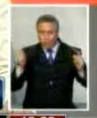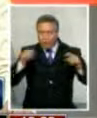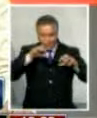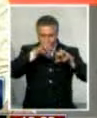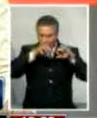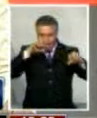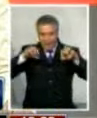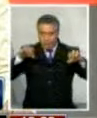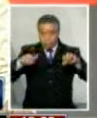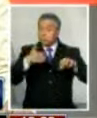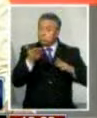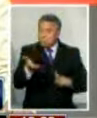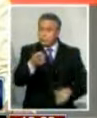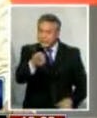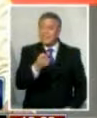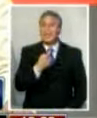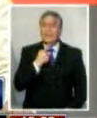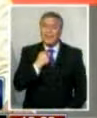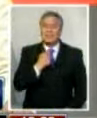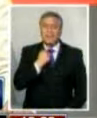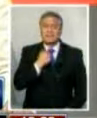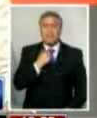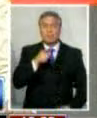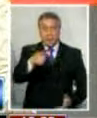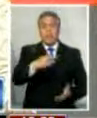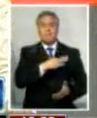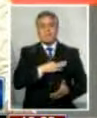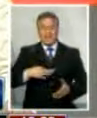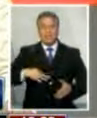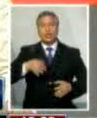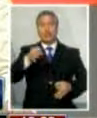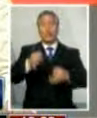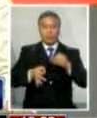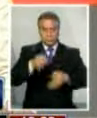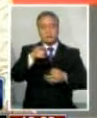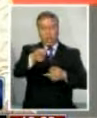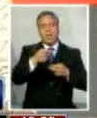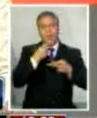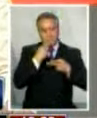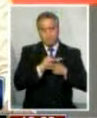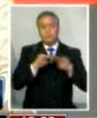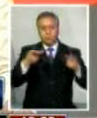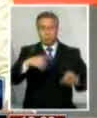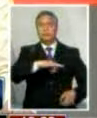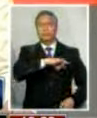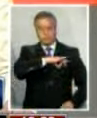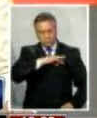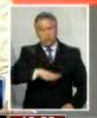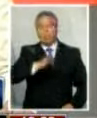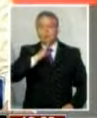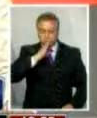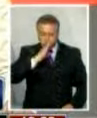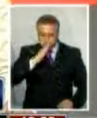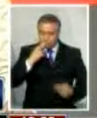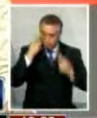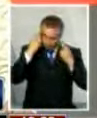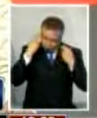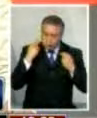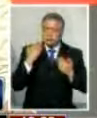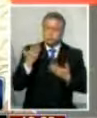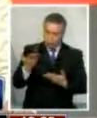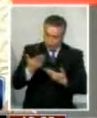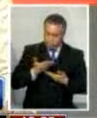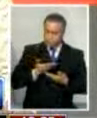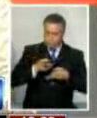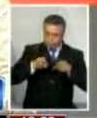es interesante que efectivamente el ministro de Justicia declaró que Chile va a acatar, respaldado también por la Corte